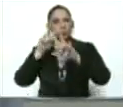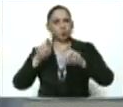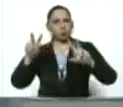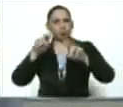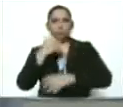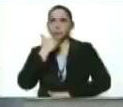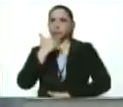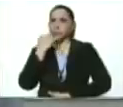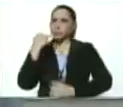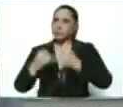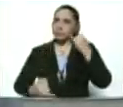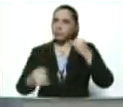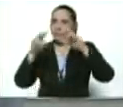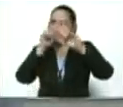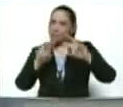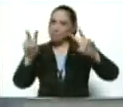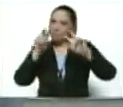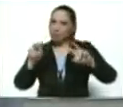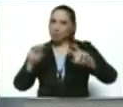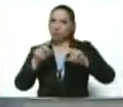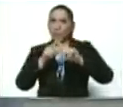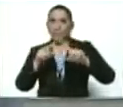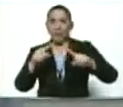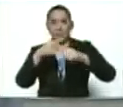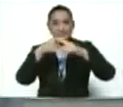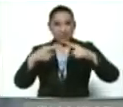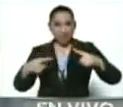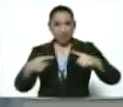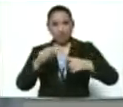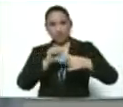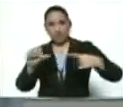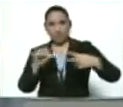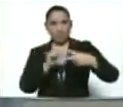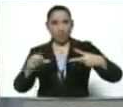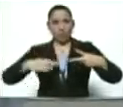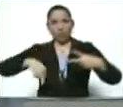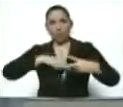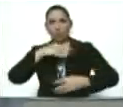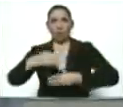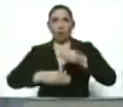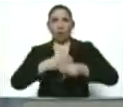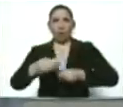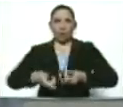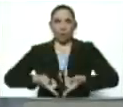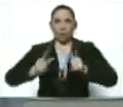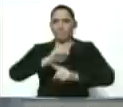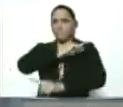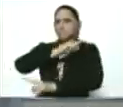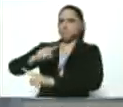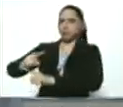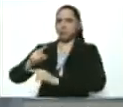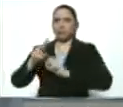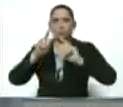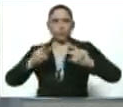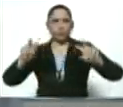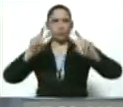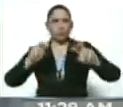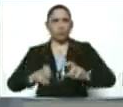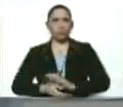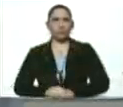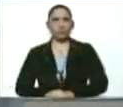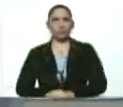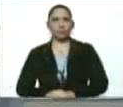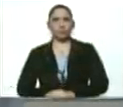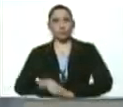las experticias para, a mitad de semana, como en efecto lo estamos haciendo, proceder a las imputaciones de rigor.